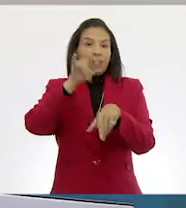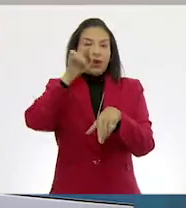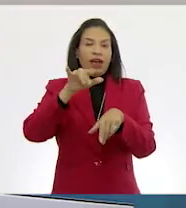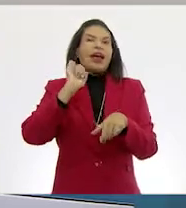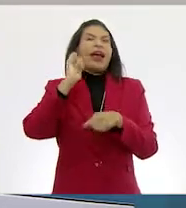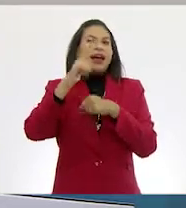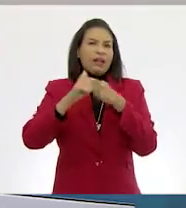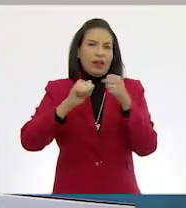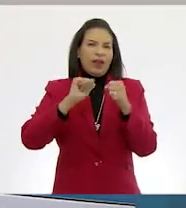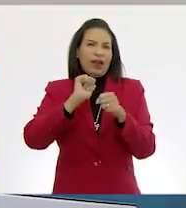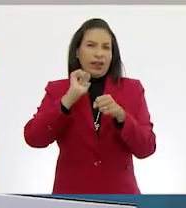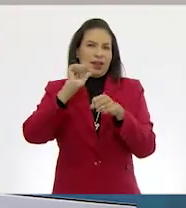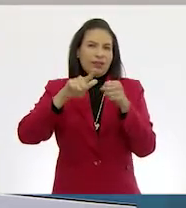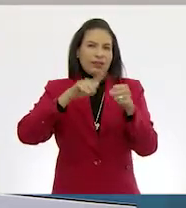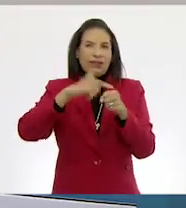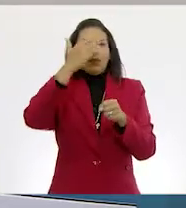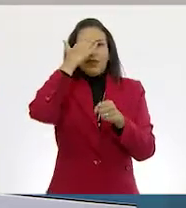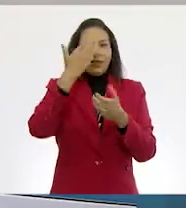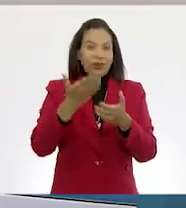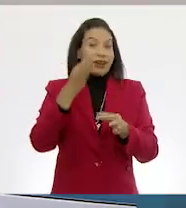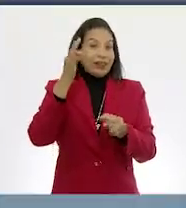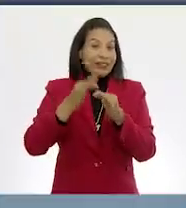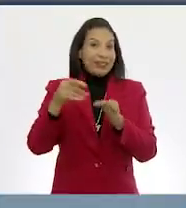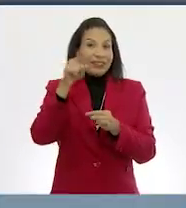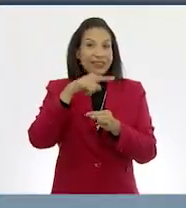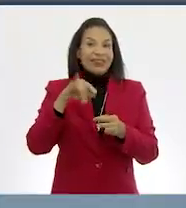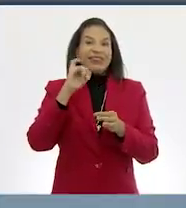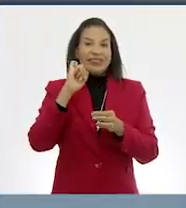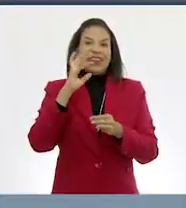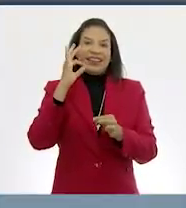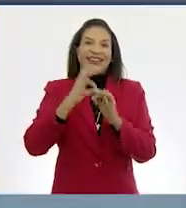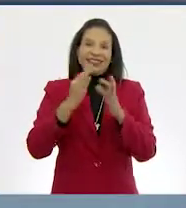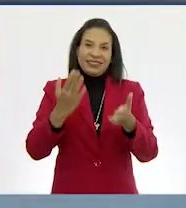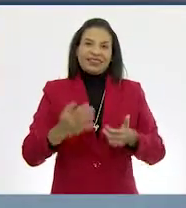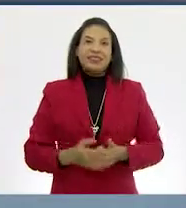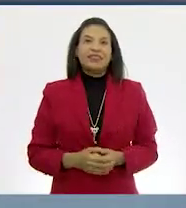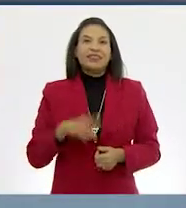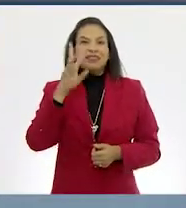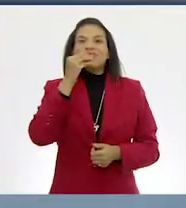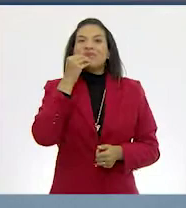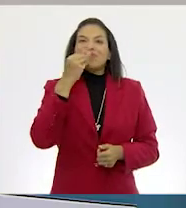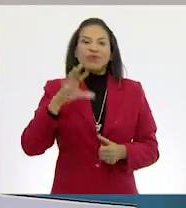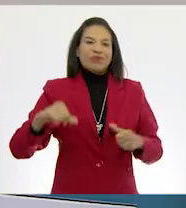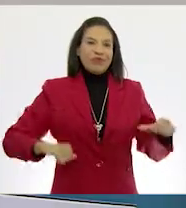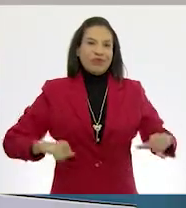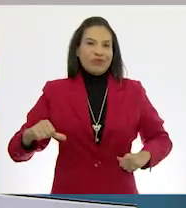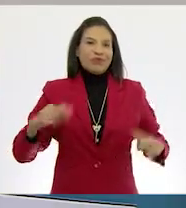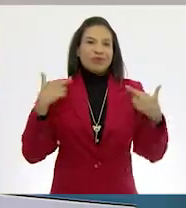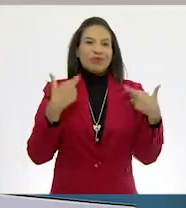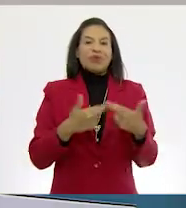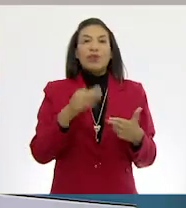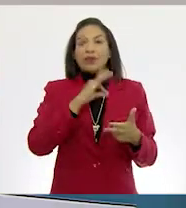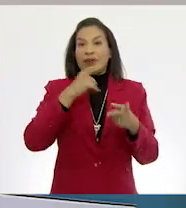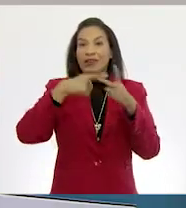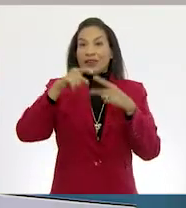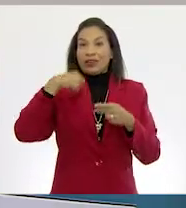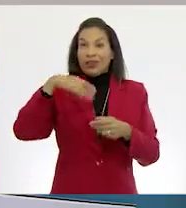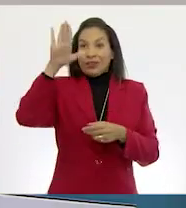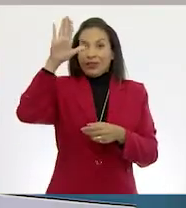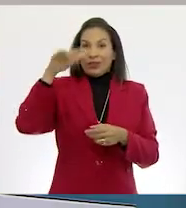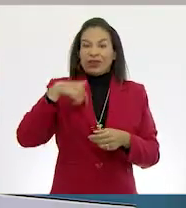una especie para conocerla están listos para actividad magistral puedo comenzar yo